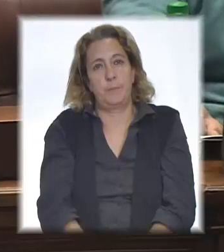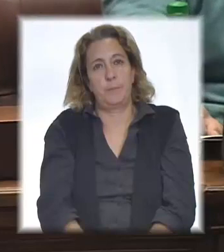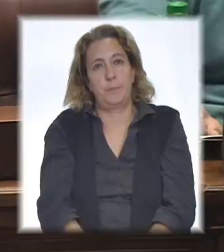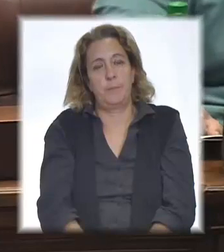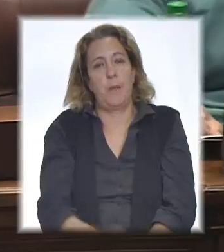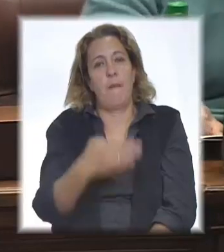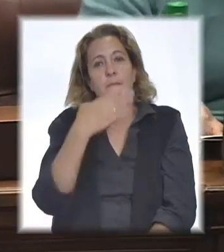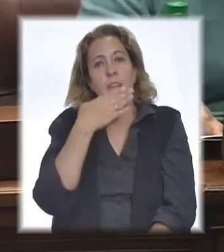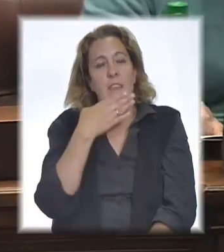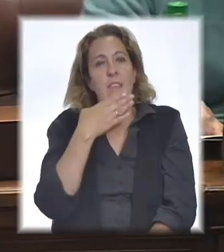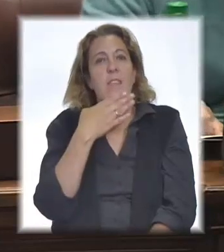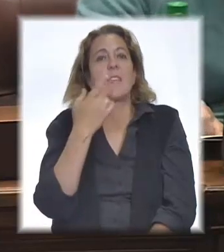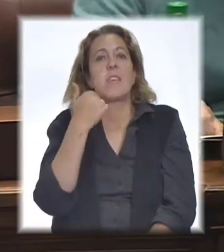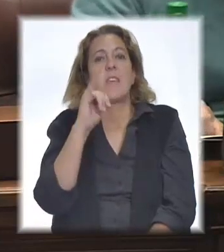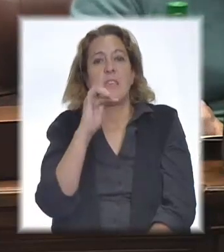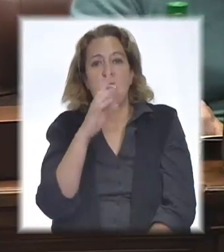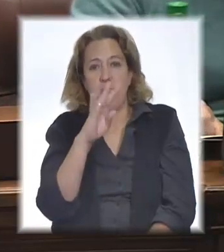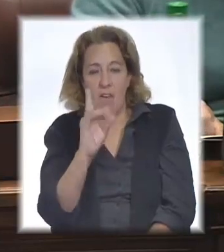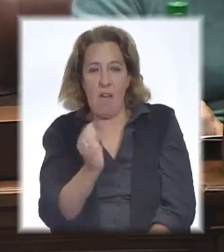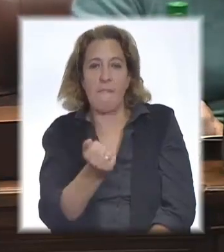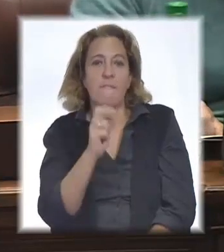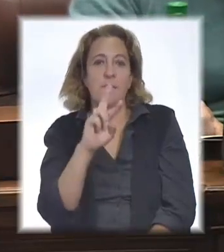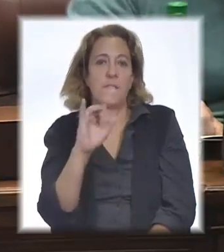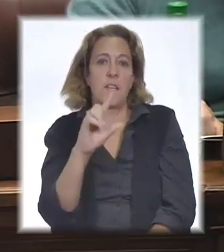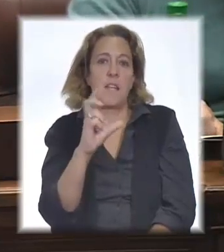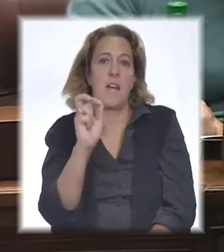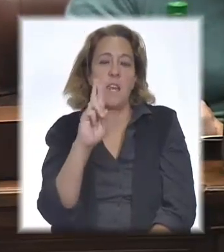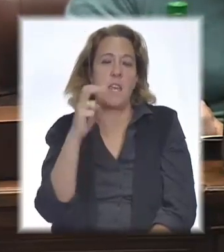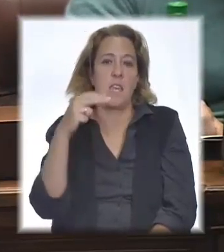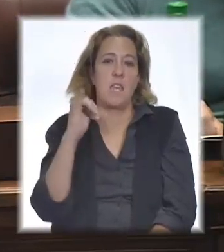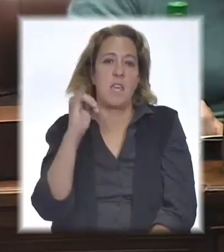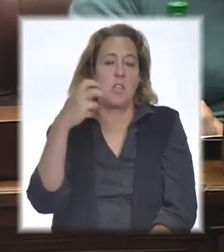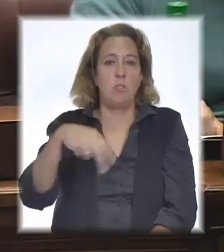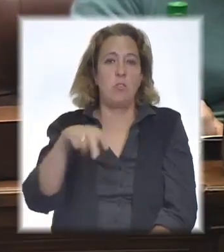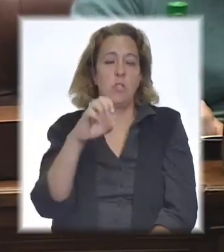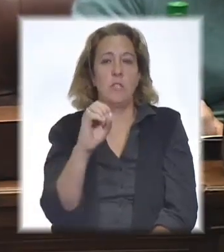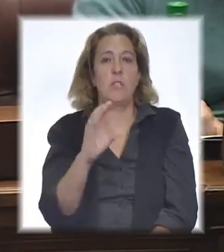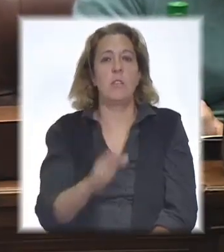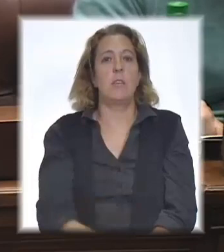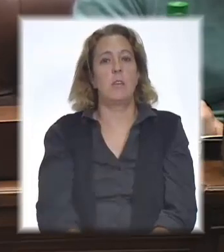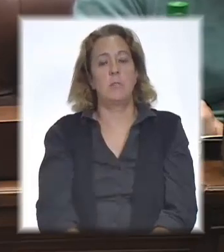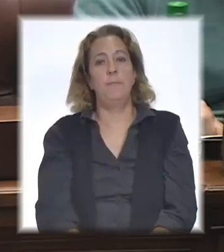benedetti idea vilariño fueron parte de una generación